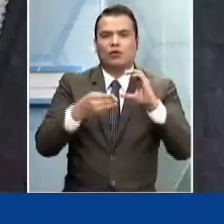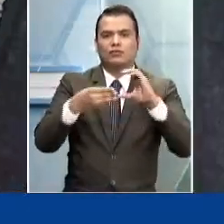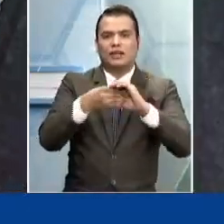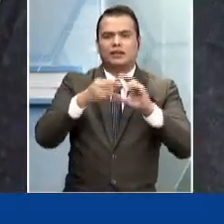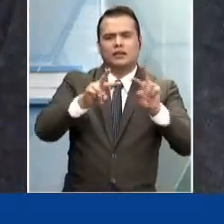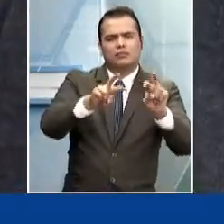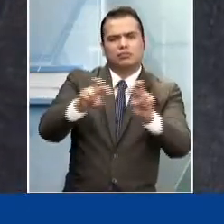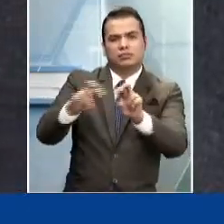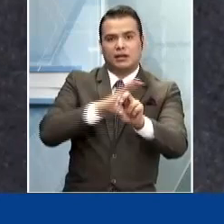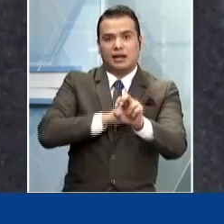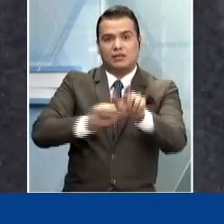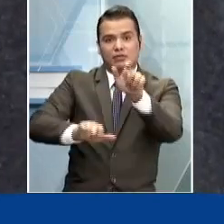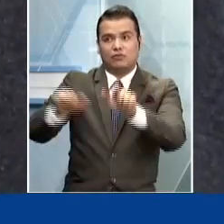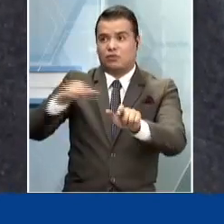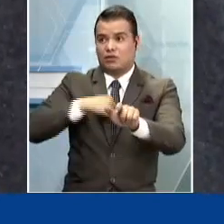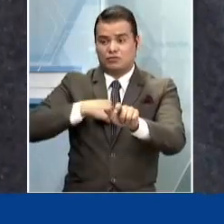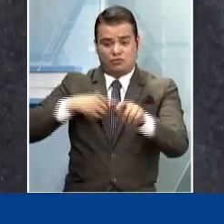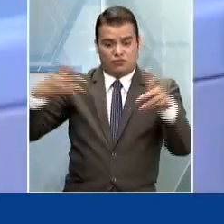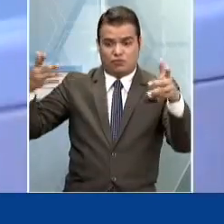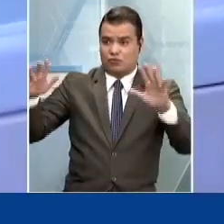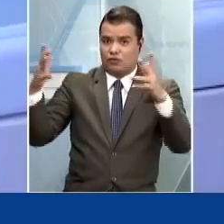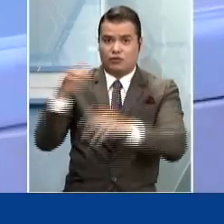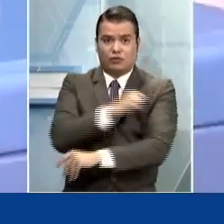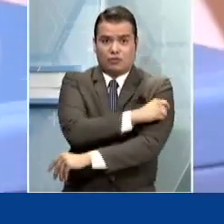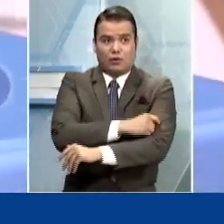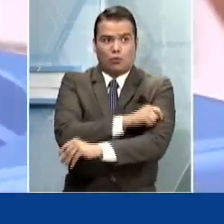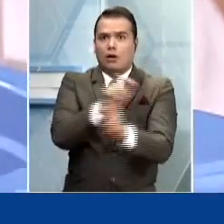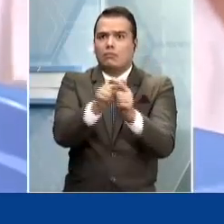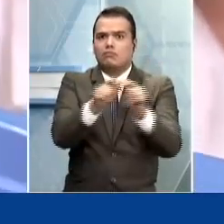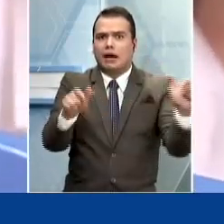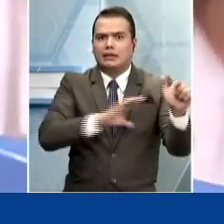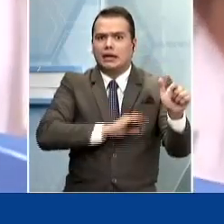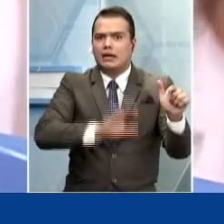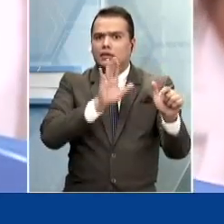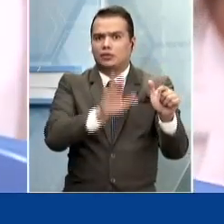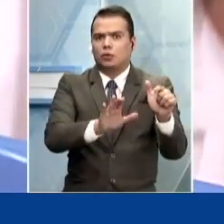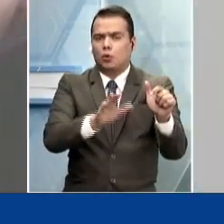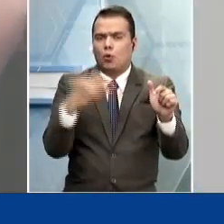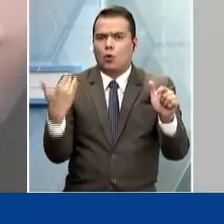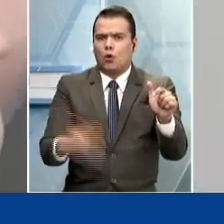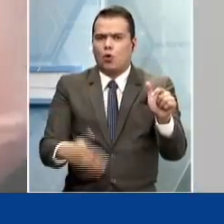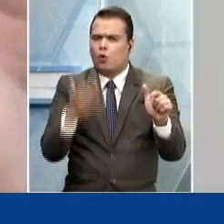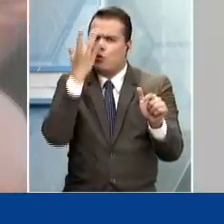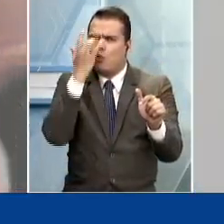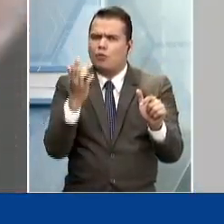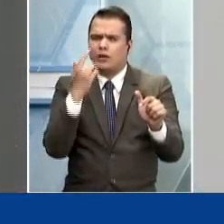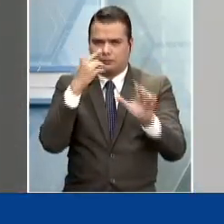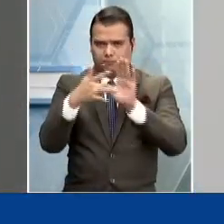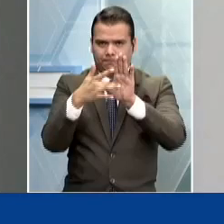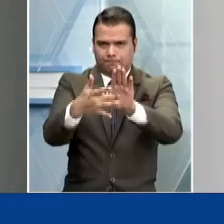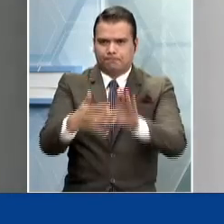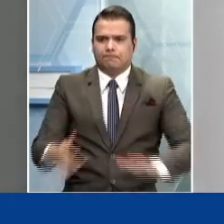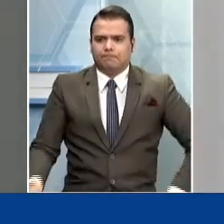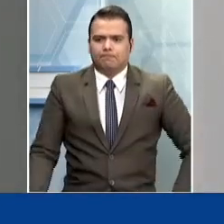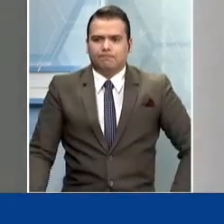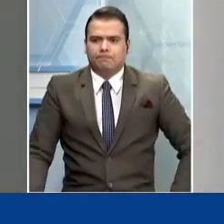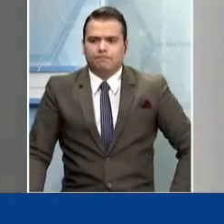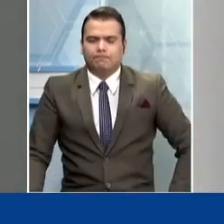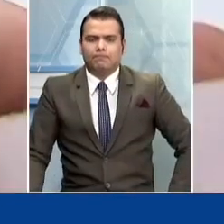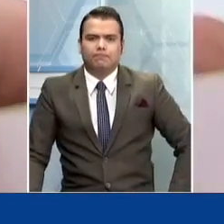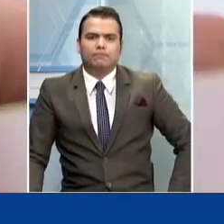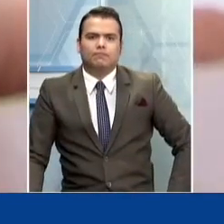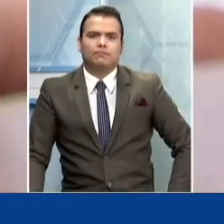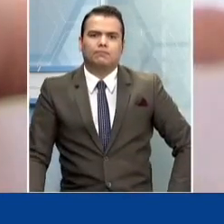encontró que Cali es la ciudad donde más personas dicen que no se pondrán la vacuna contra el COVID-19. ¿Qué está pasando?